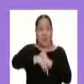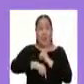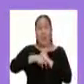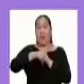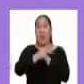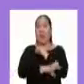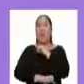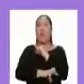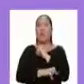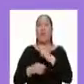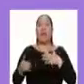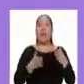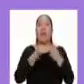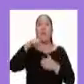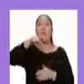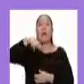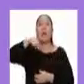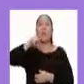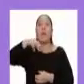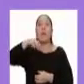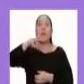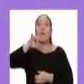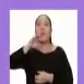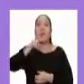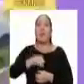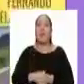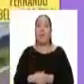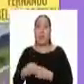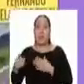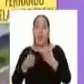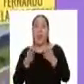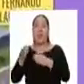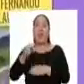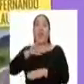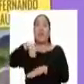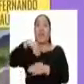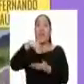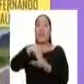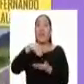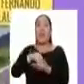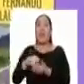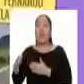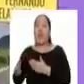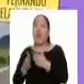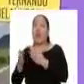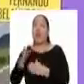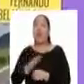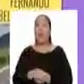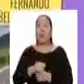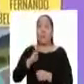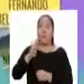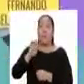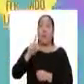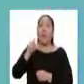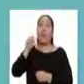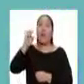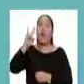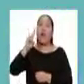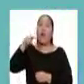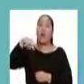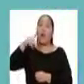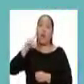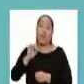la carretera Panamericana, la carretera Central y la carretera Fernando Belaúnde Terry. La